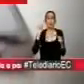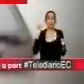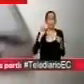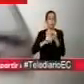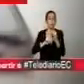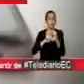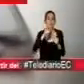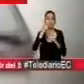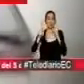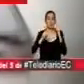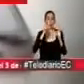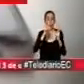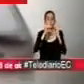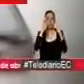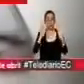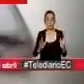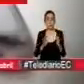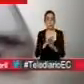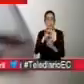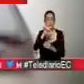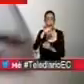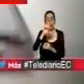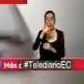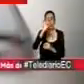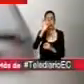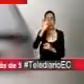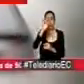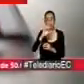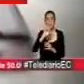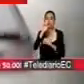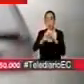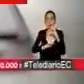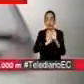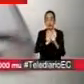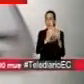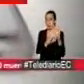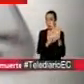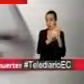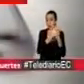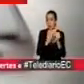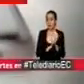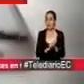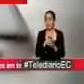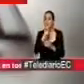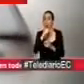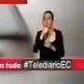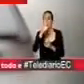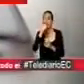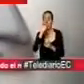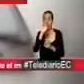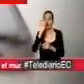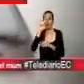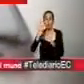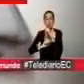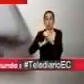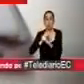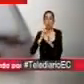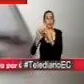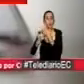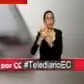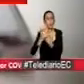y Víctor B. Jofre P. fue sentenciado a 1 año y 4 meses de prisión, mientras que Víctor B. a 4 años de reclusión